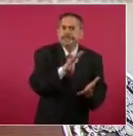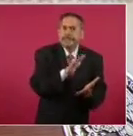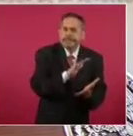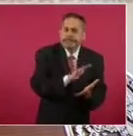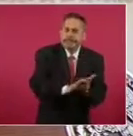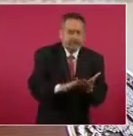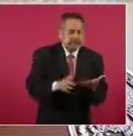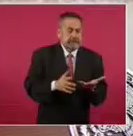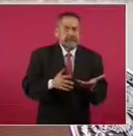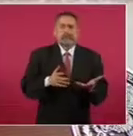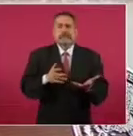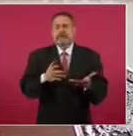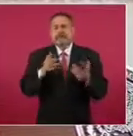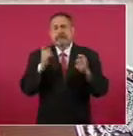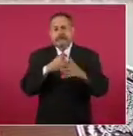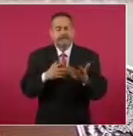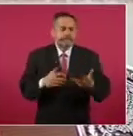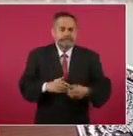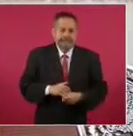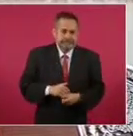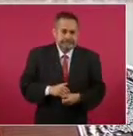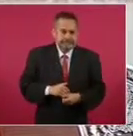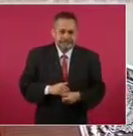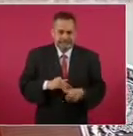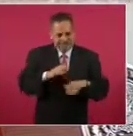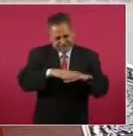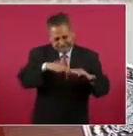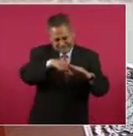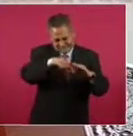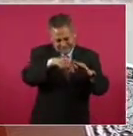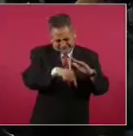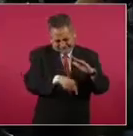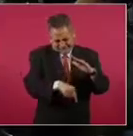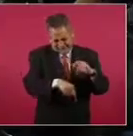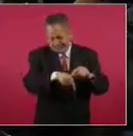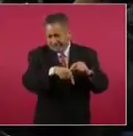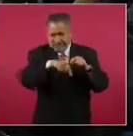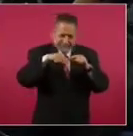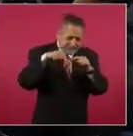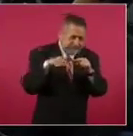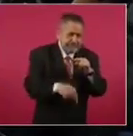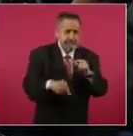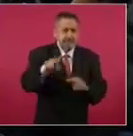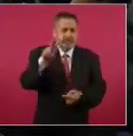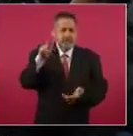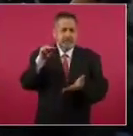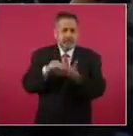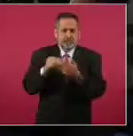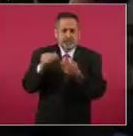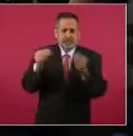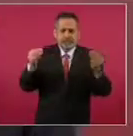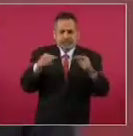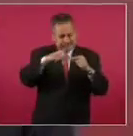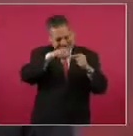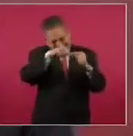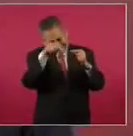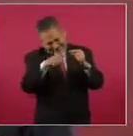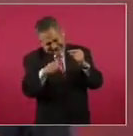se consigue a profundidades hasta de 2,000 metros. Y es